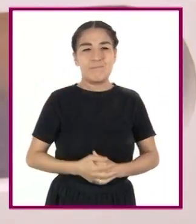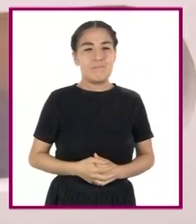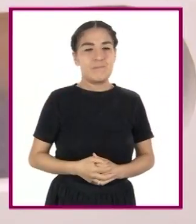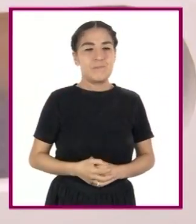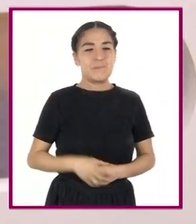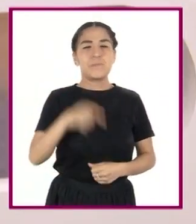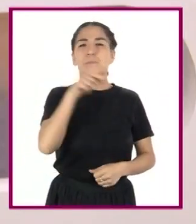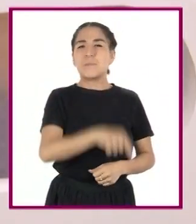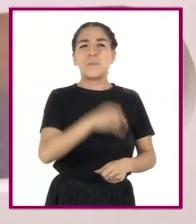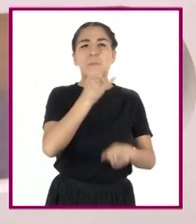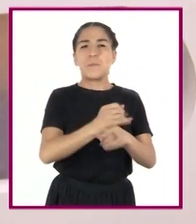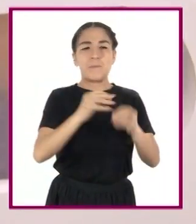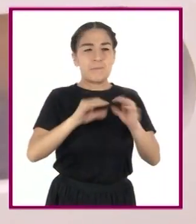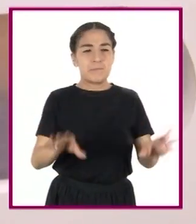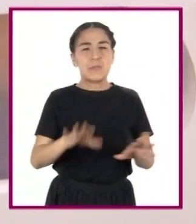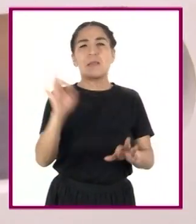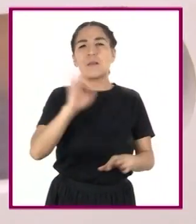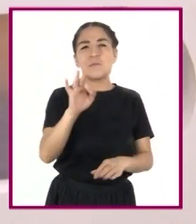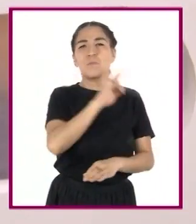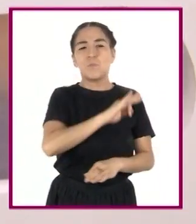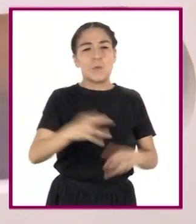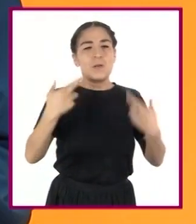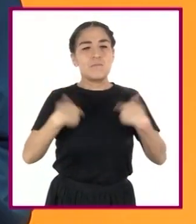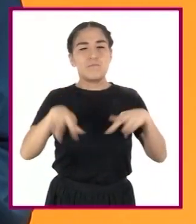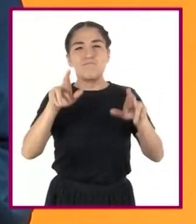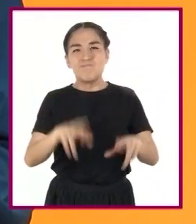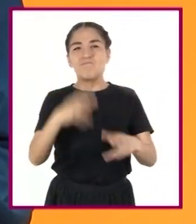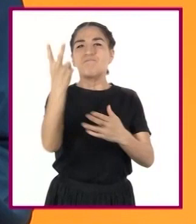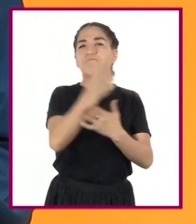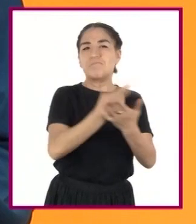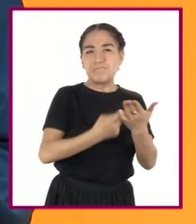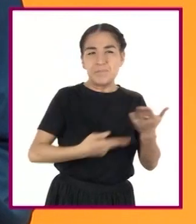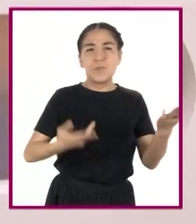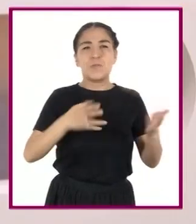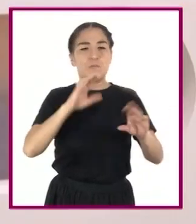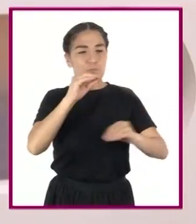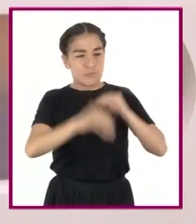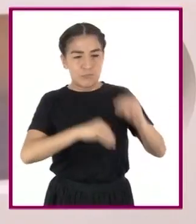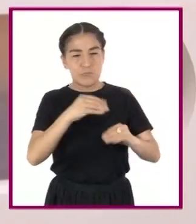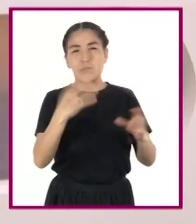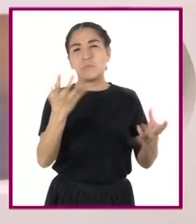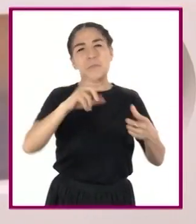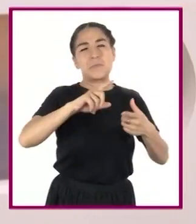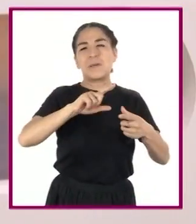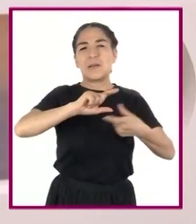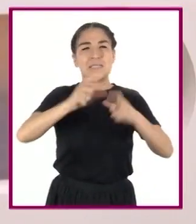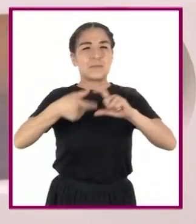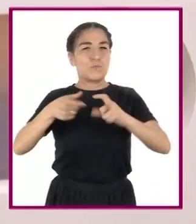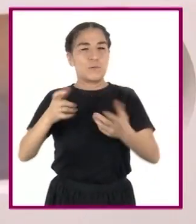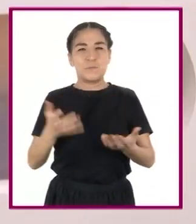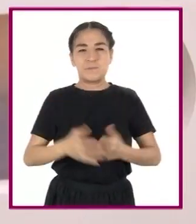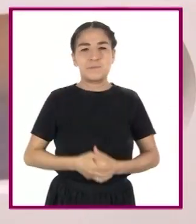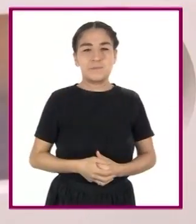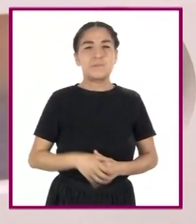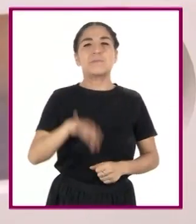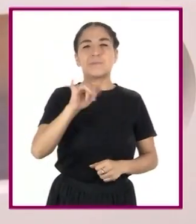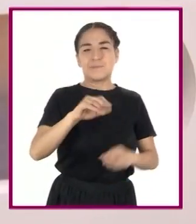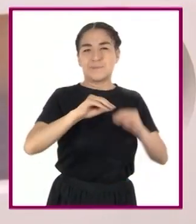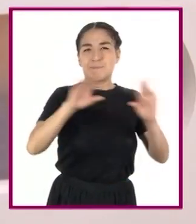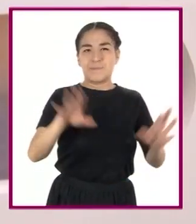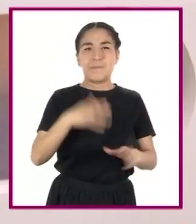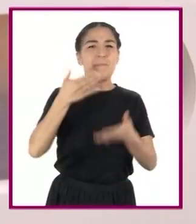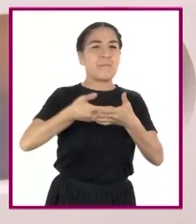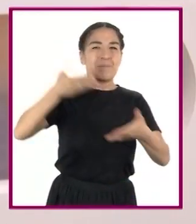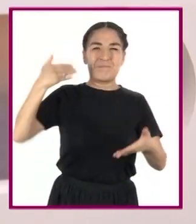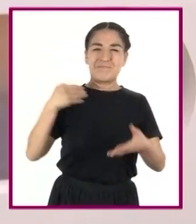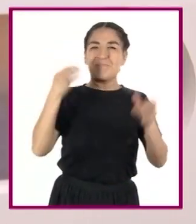Esta información puede ser representada por dibujos, símbolos o gráficos. Claro, Laura. En las sesiones pasadas